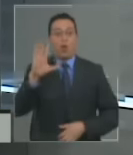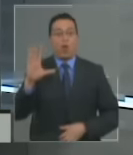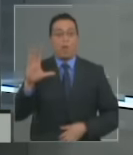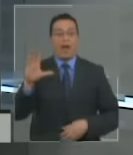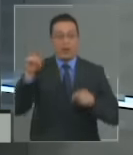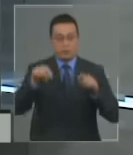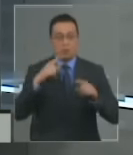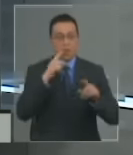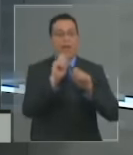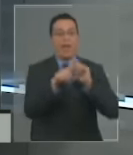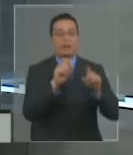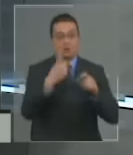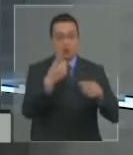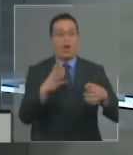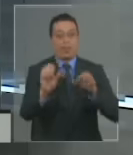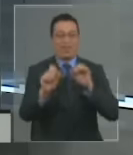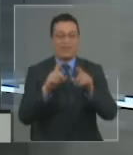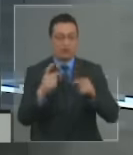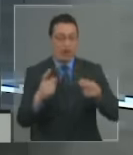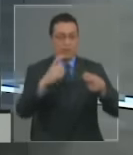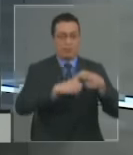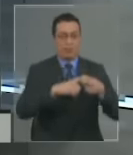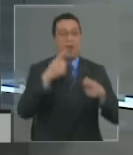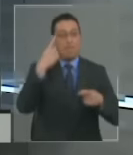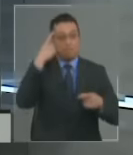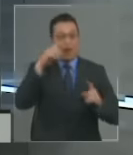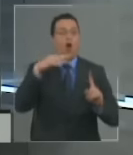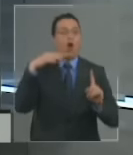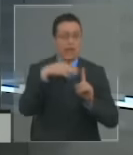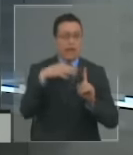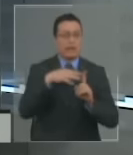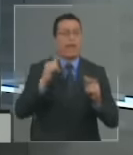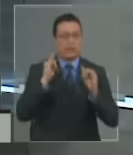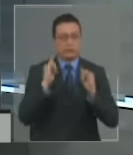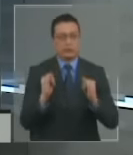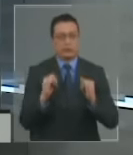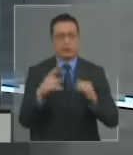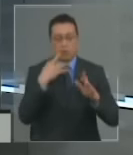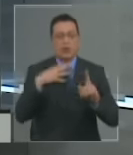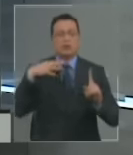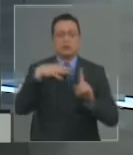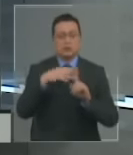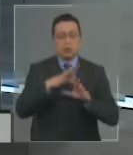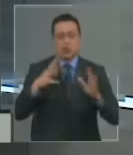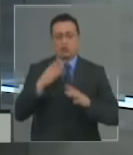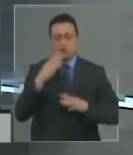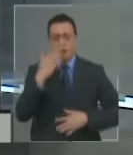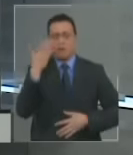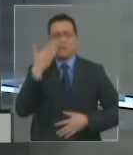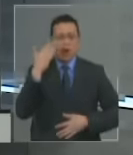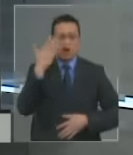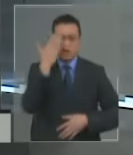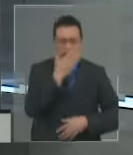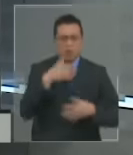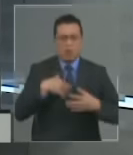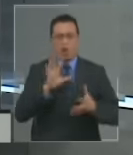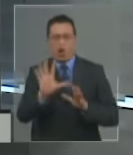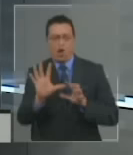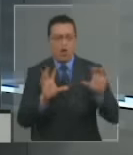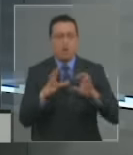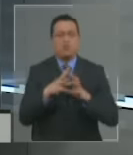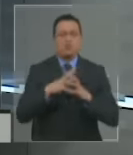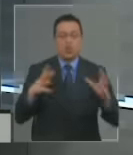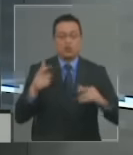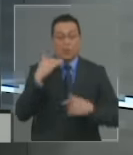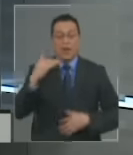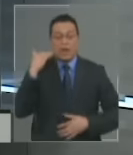de la permanencia en el pacto, pero muy crítica de este. Crítica de la xenofobia, de las diferencias que se hacen en Gran Bretaña con